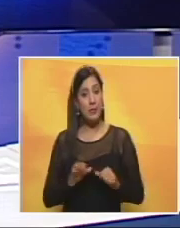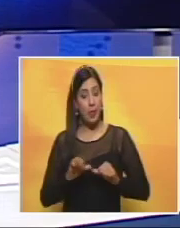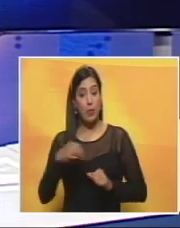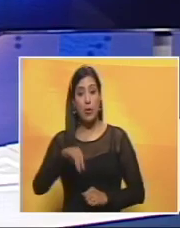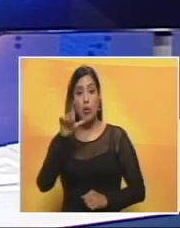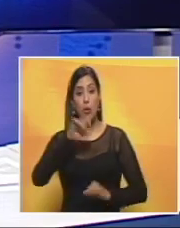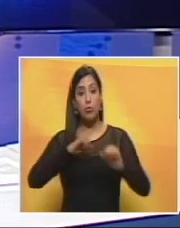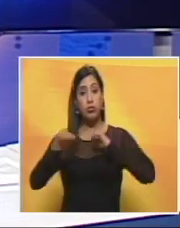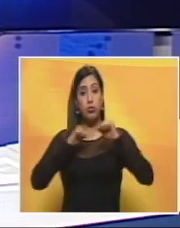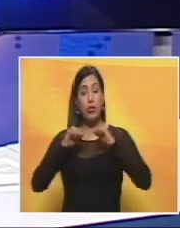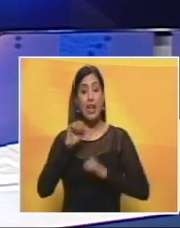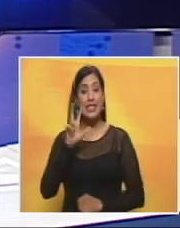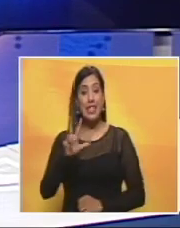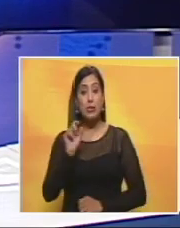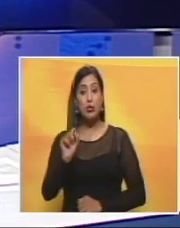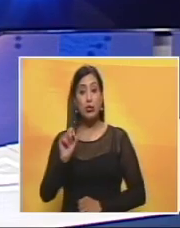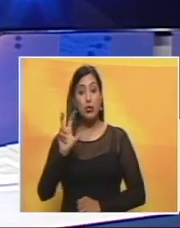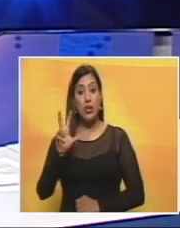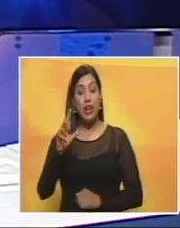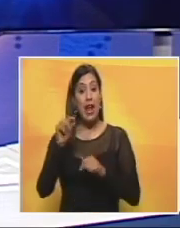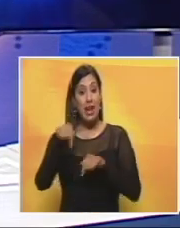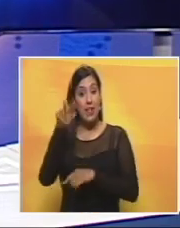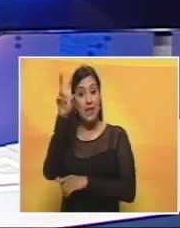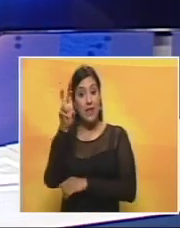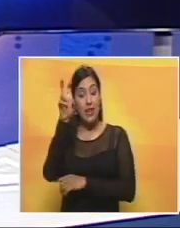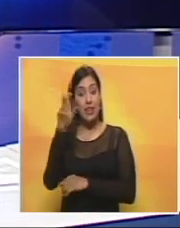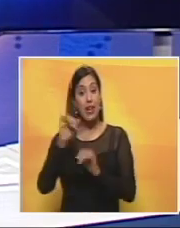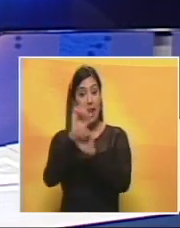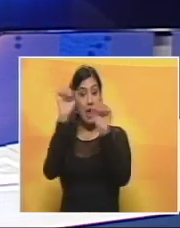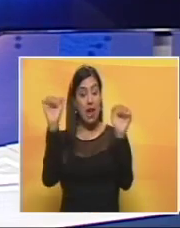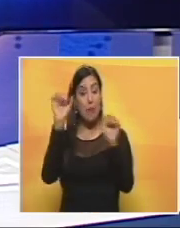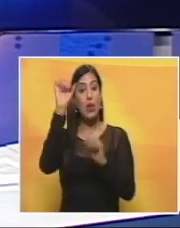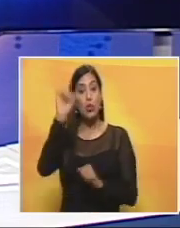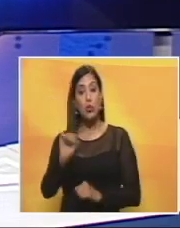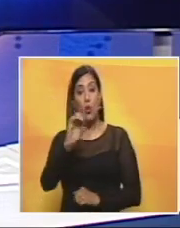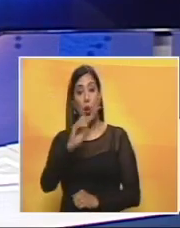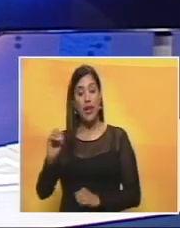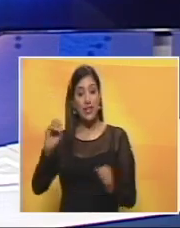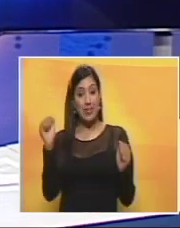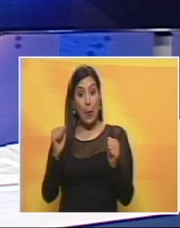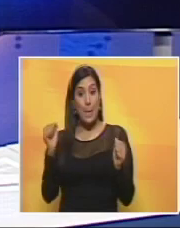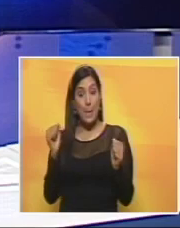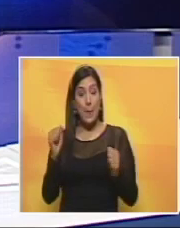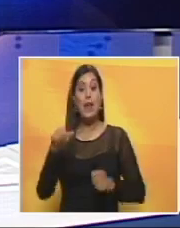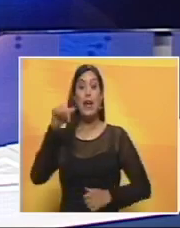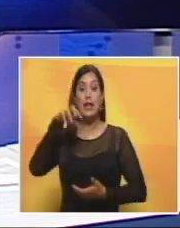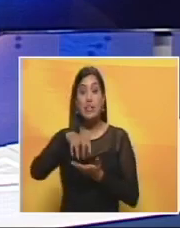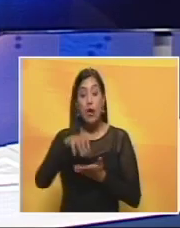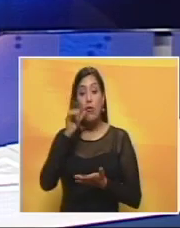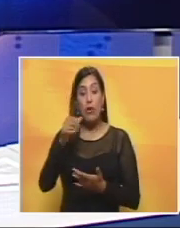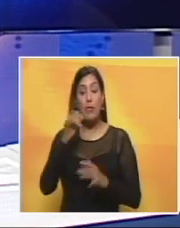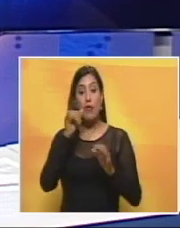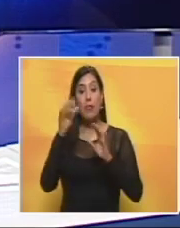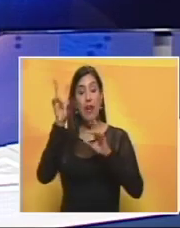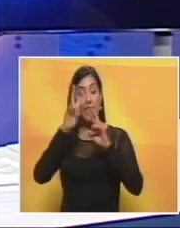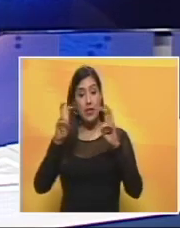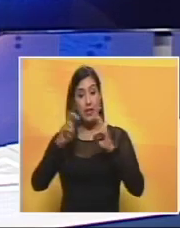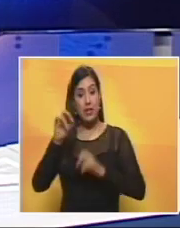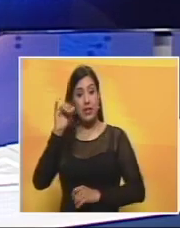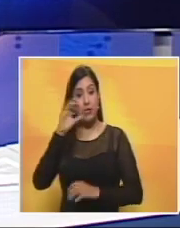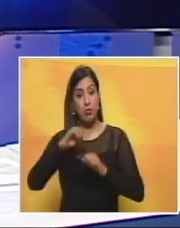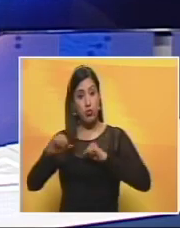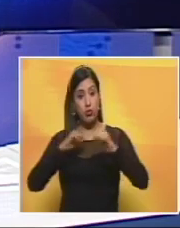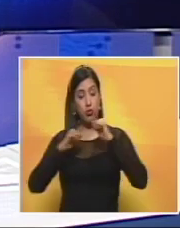Continuamos. Un sismo de magnitud 3.3 se registró este viernes por la mañana en el suroeste de Mérida. Así lo reportó la Fundación Venezolana de